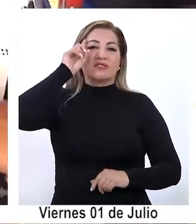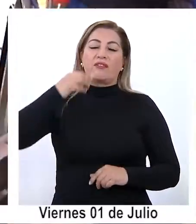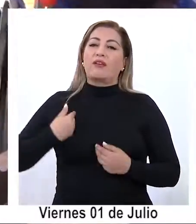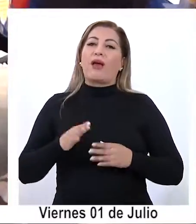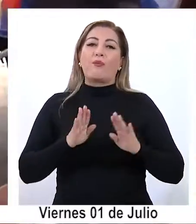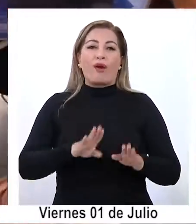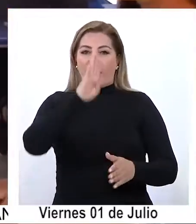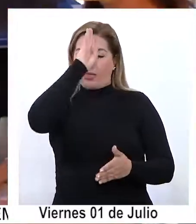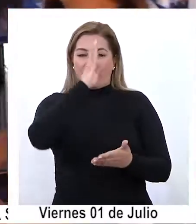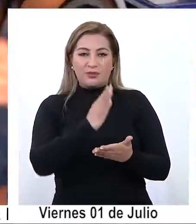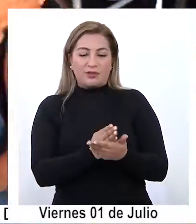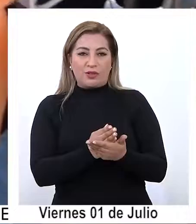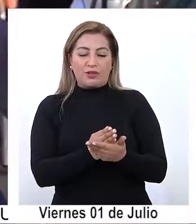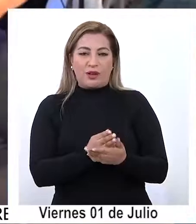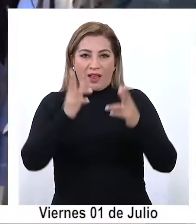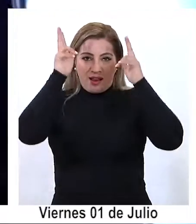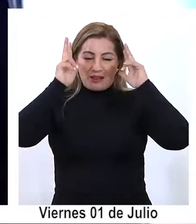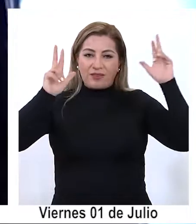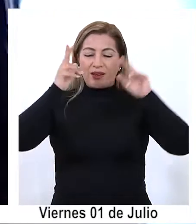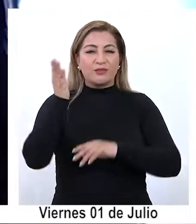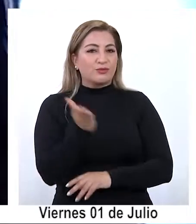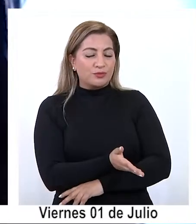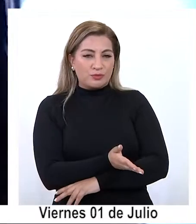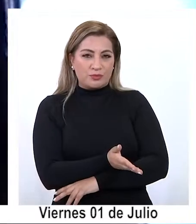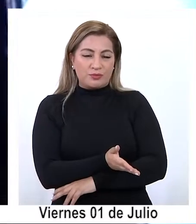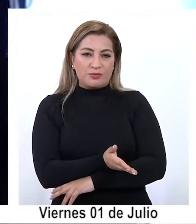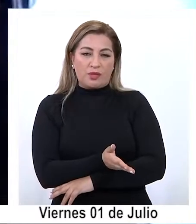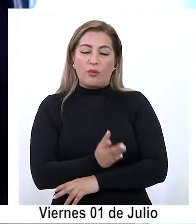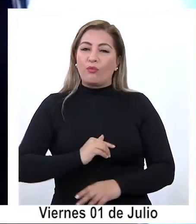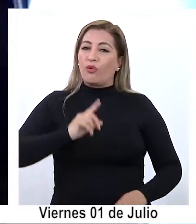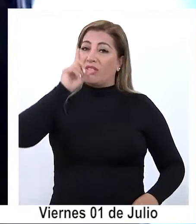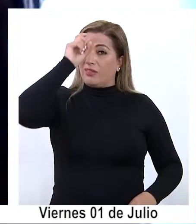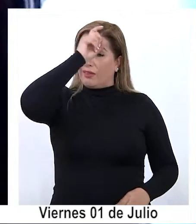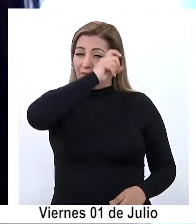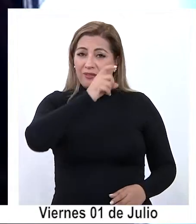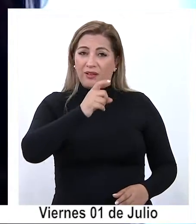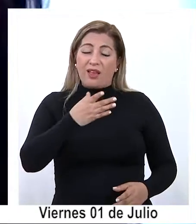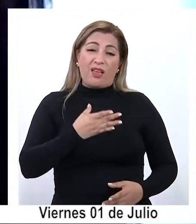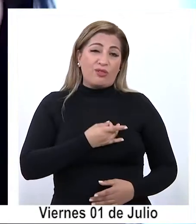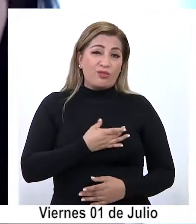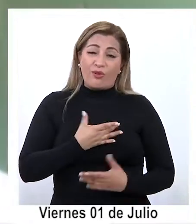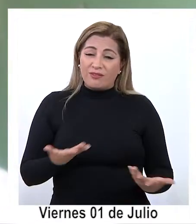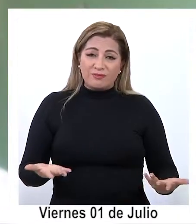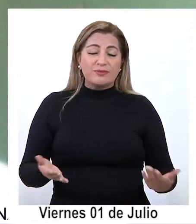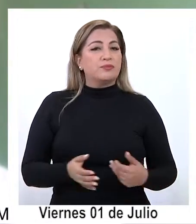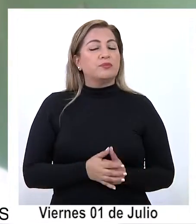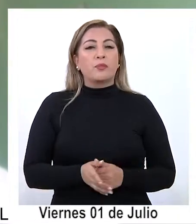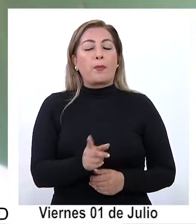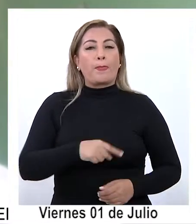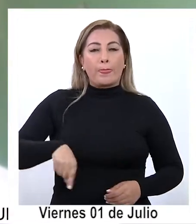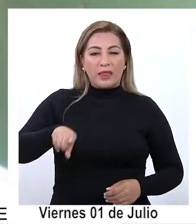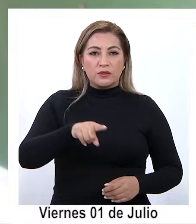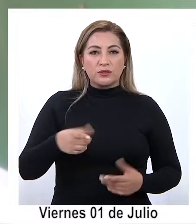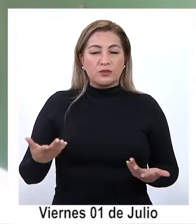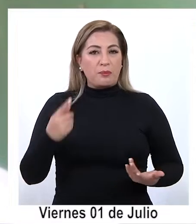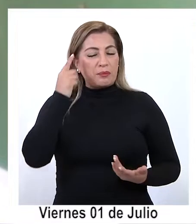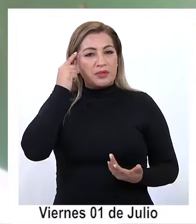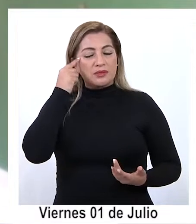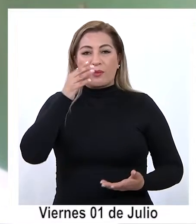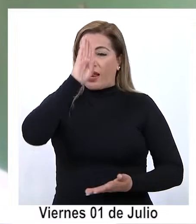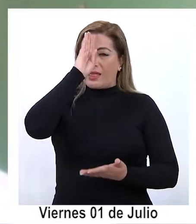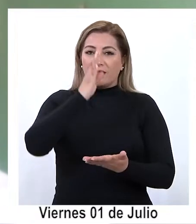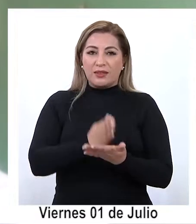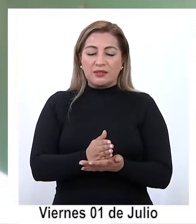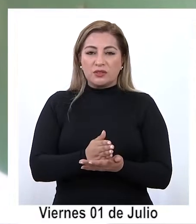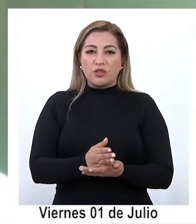apoya la decisión de suspender las fiestas a pesar de lo difícil y lo doloroso que significa eso. Nosotros creemos que la decisión